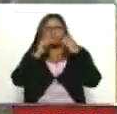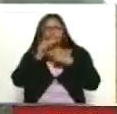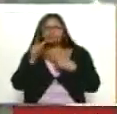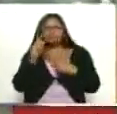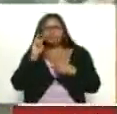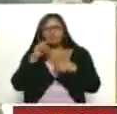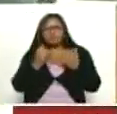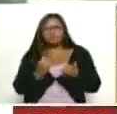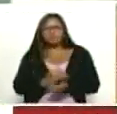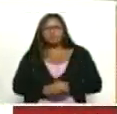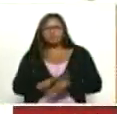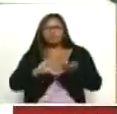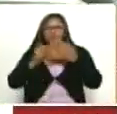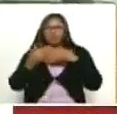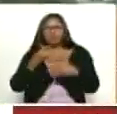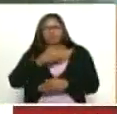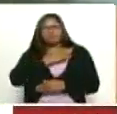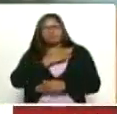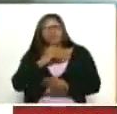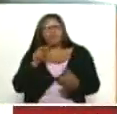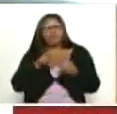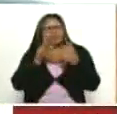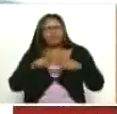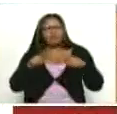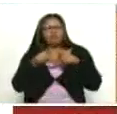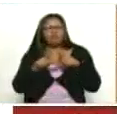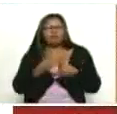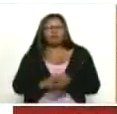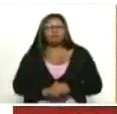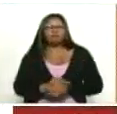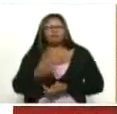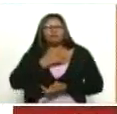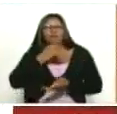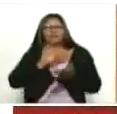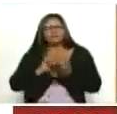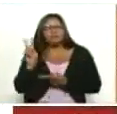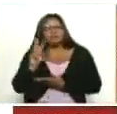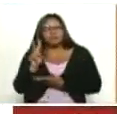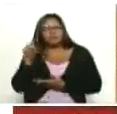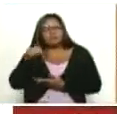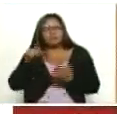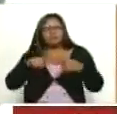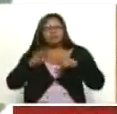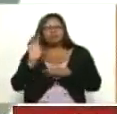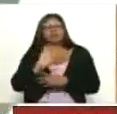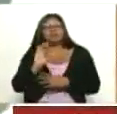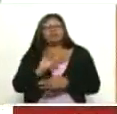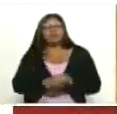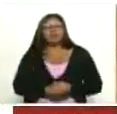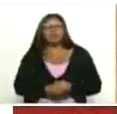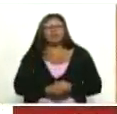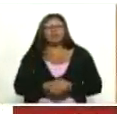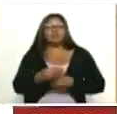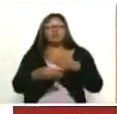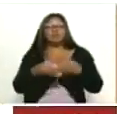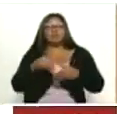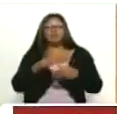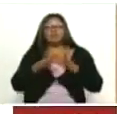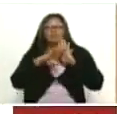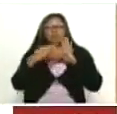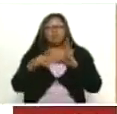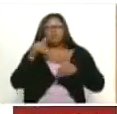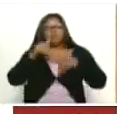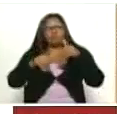integrantes de la comunidad universitaria que el día de hoy se encuentran acá en las instalaciones de la Universidad Central de Venezuela, acá en Caracas, ejerciendo su derecho al voto y pues